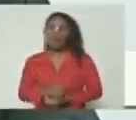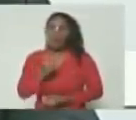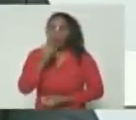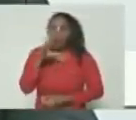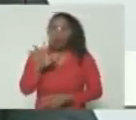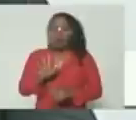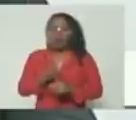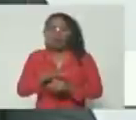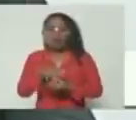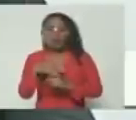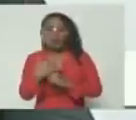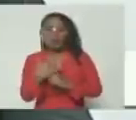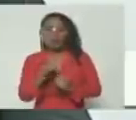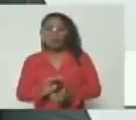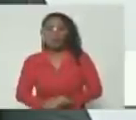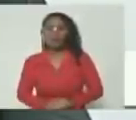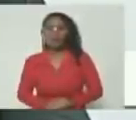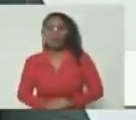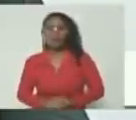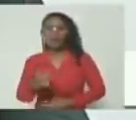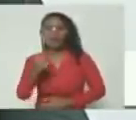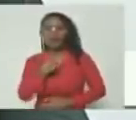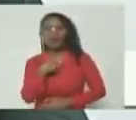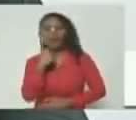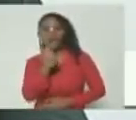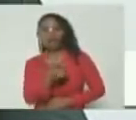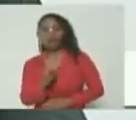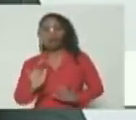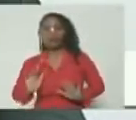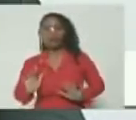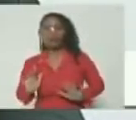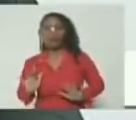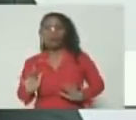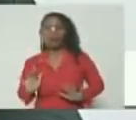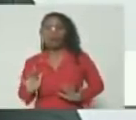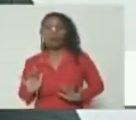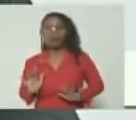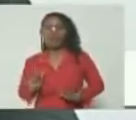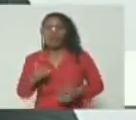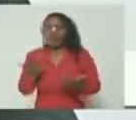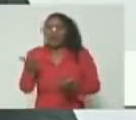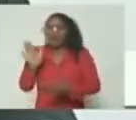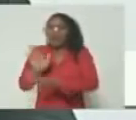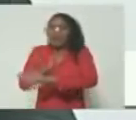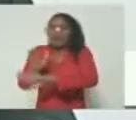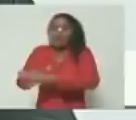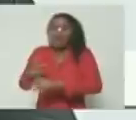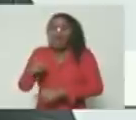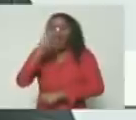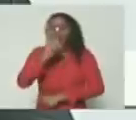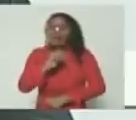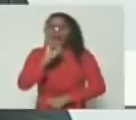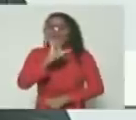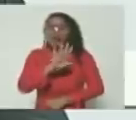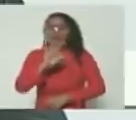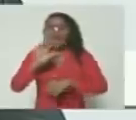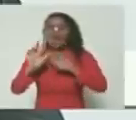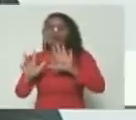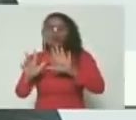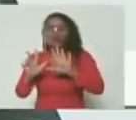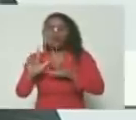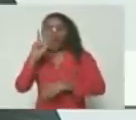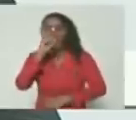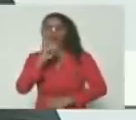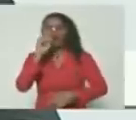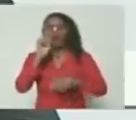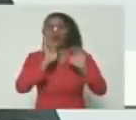situación. Yo diría, ¿qué pasó entre el año 58 y entre el año